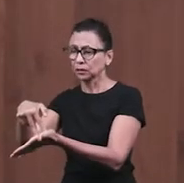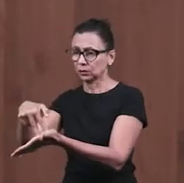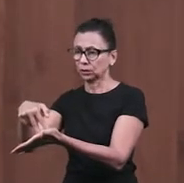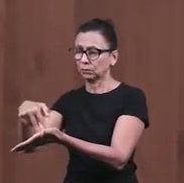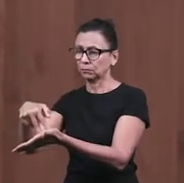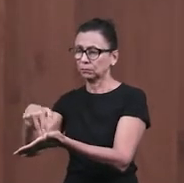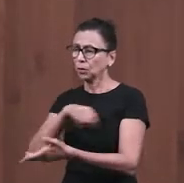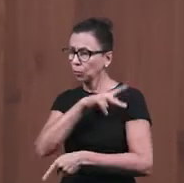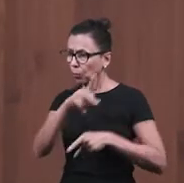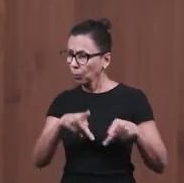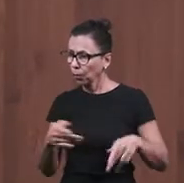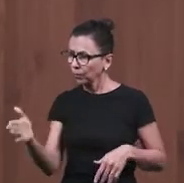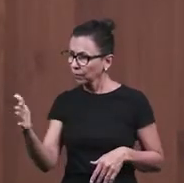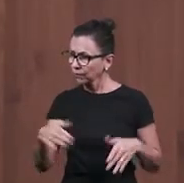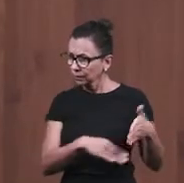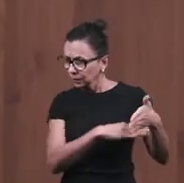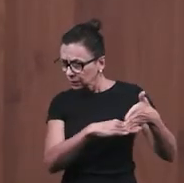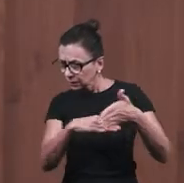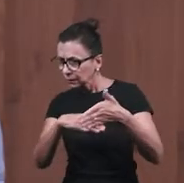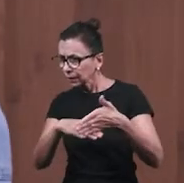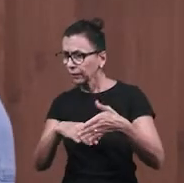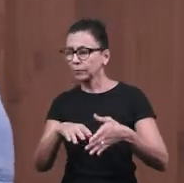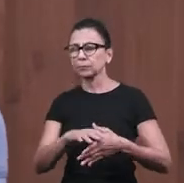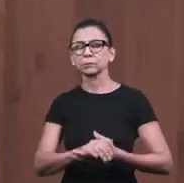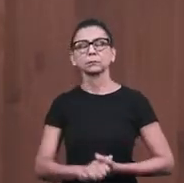Muy bien, Josué llamó al pueblo y dijo: